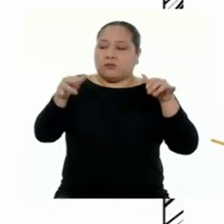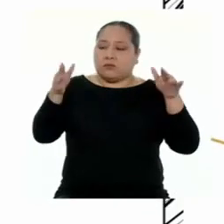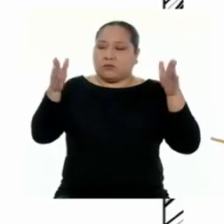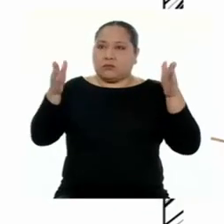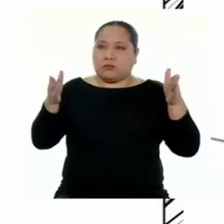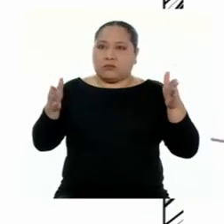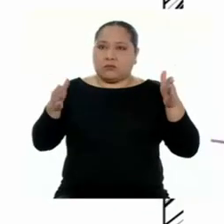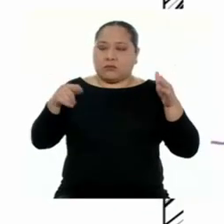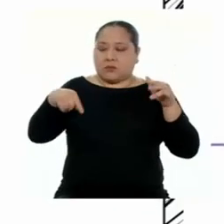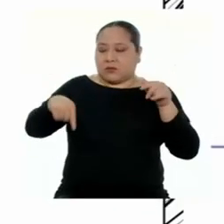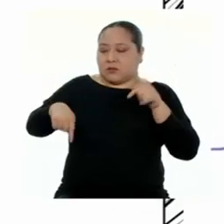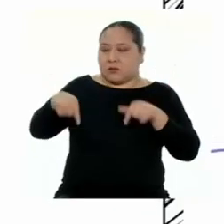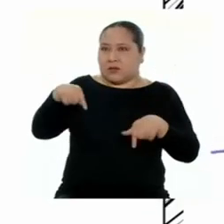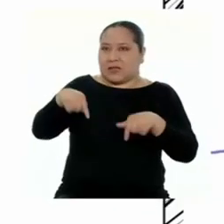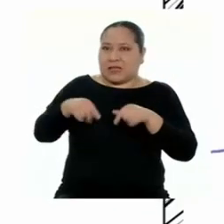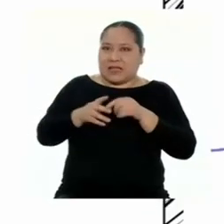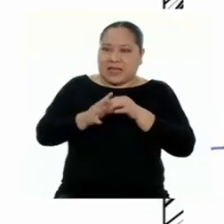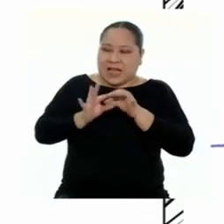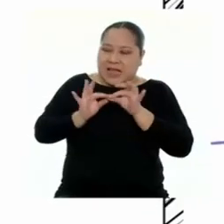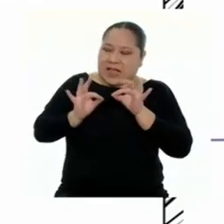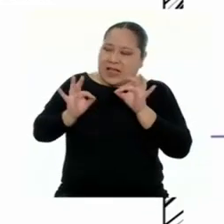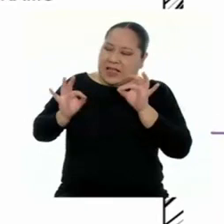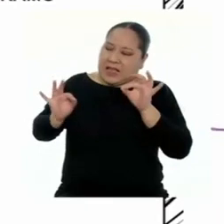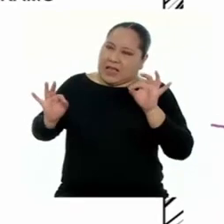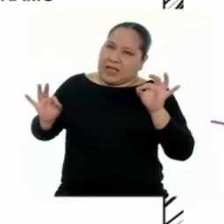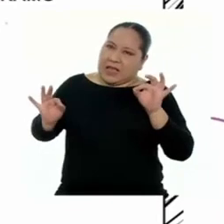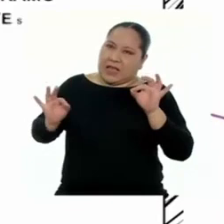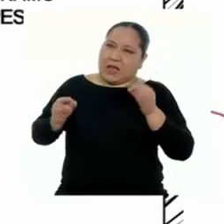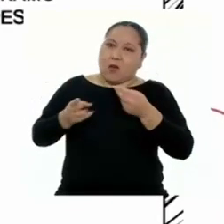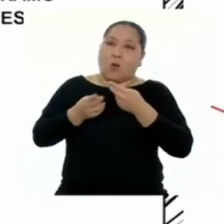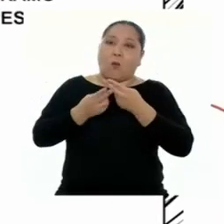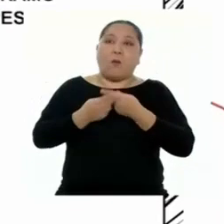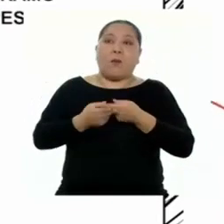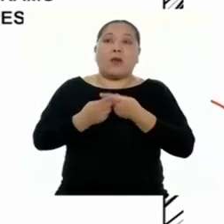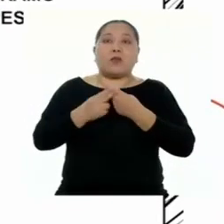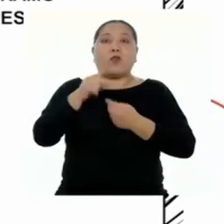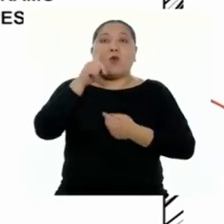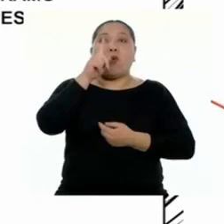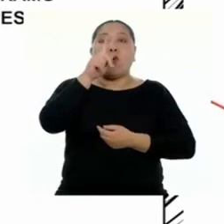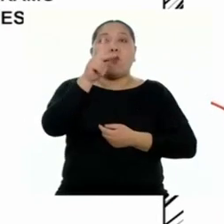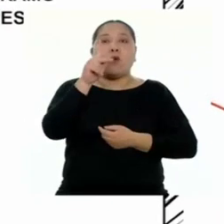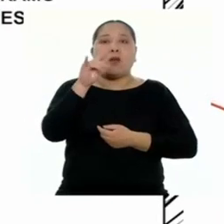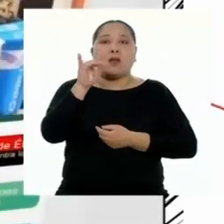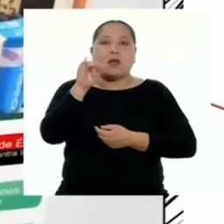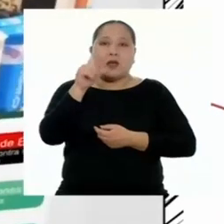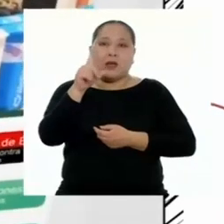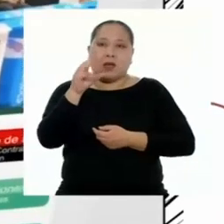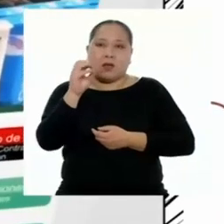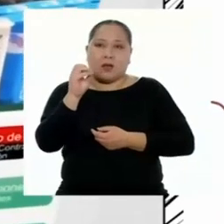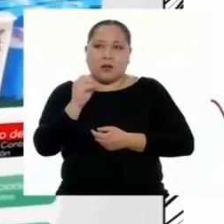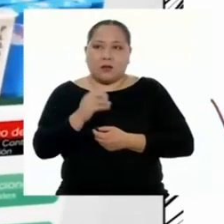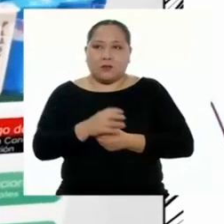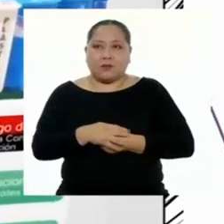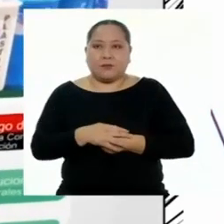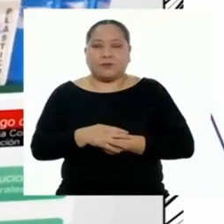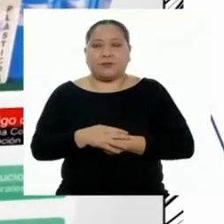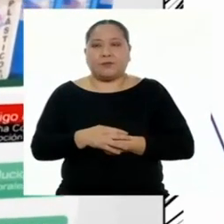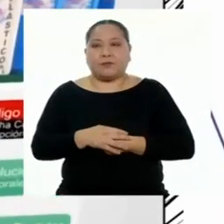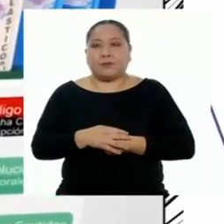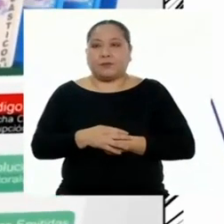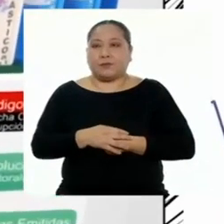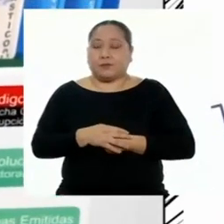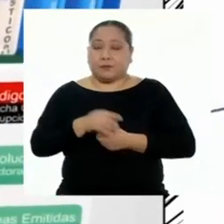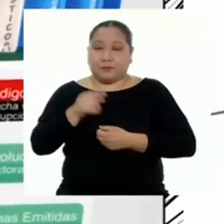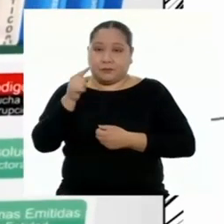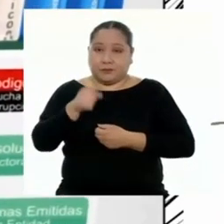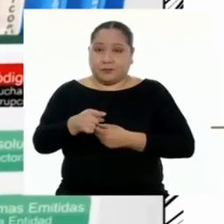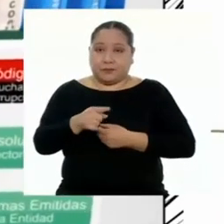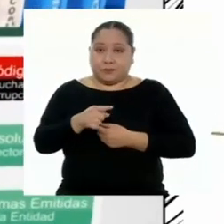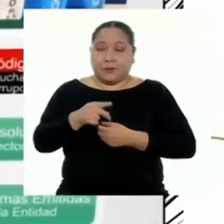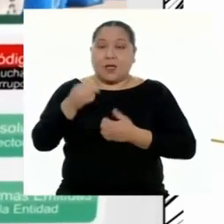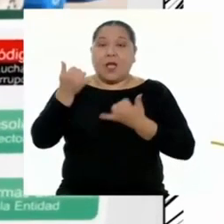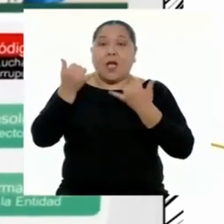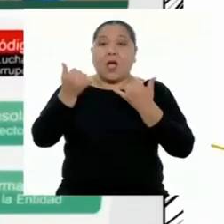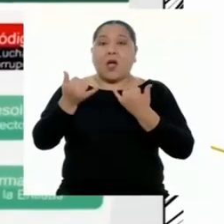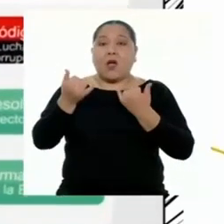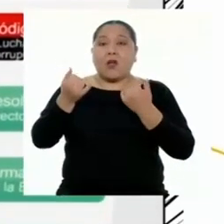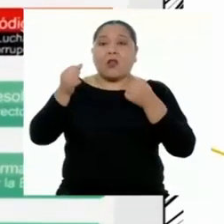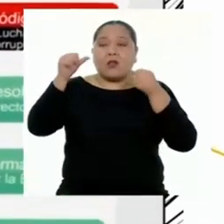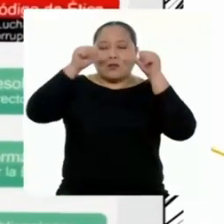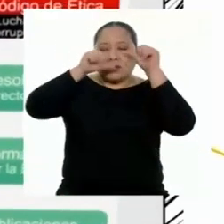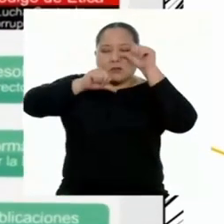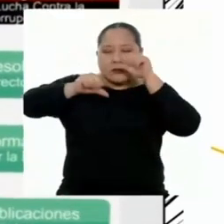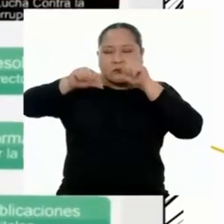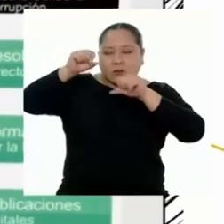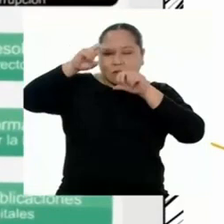las ancas traseras extendidas y con un peso de 1 kilogramo. De acuerdo con los científicos